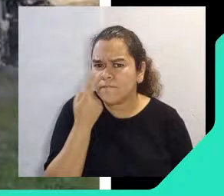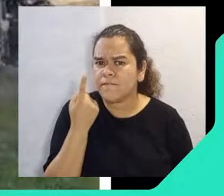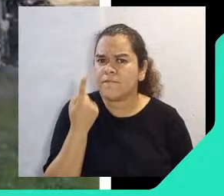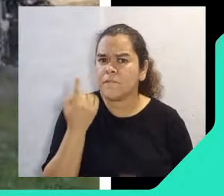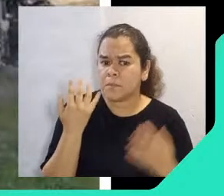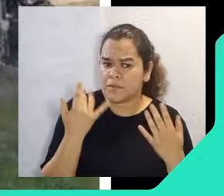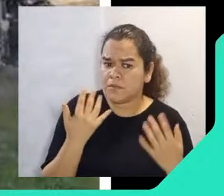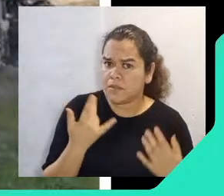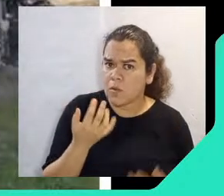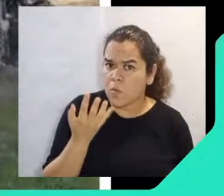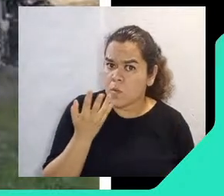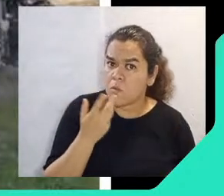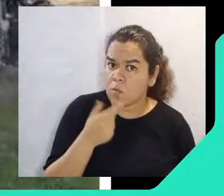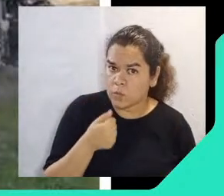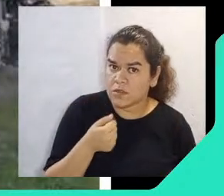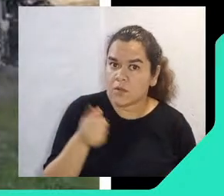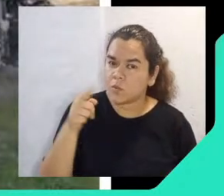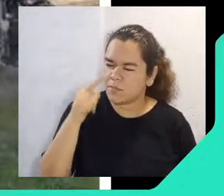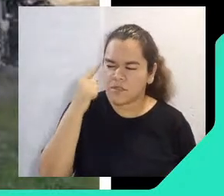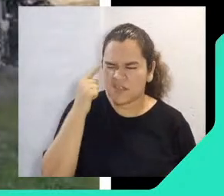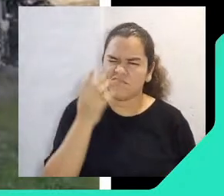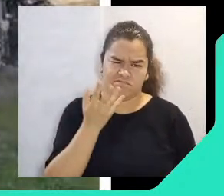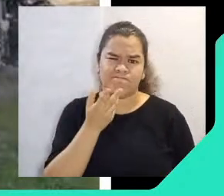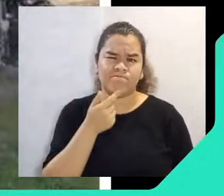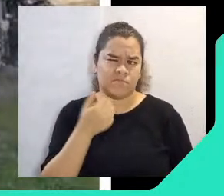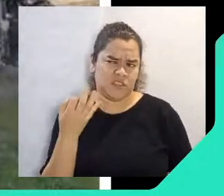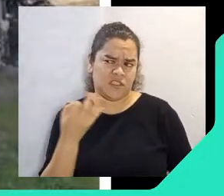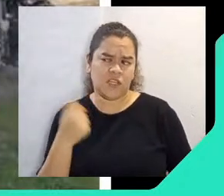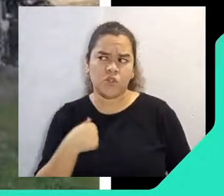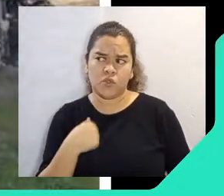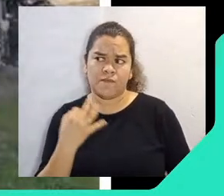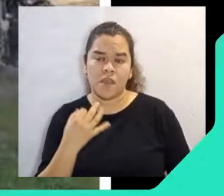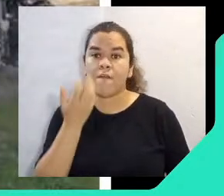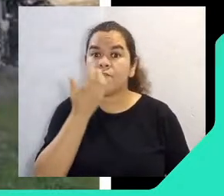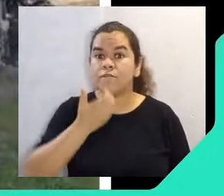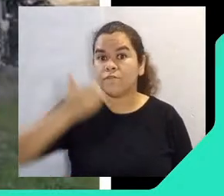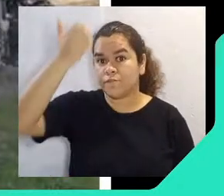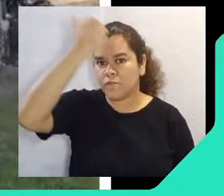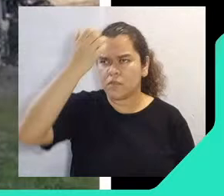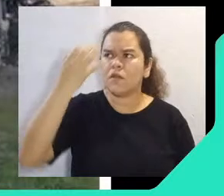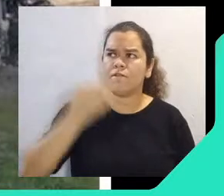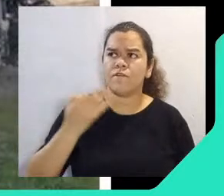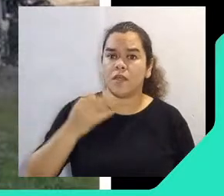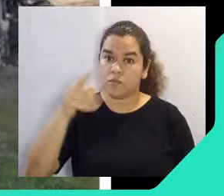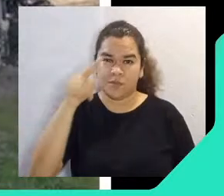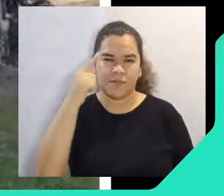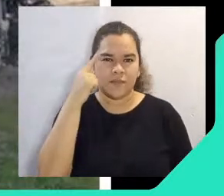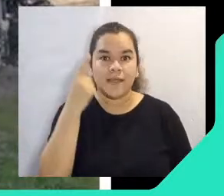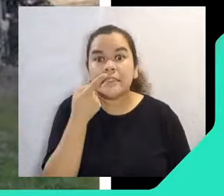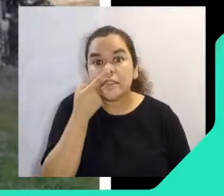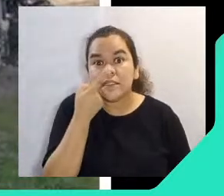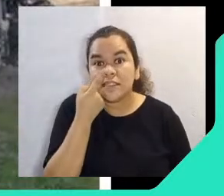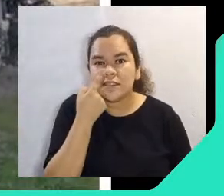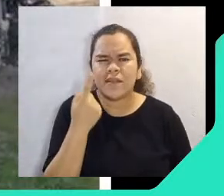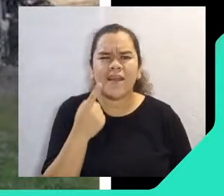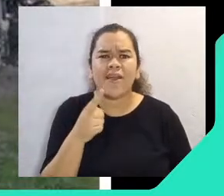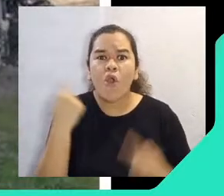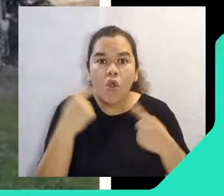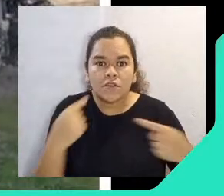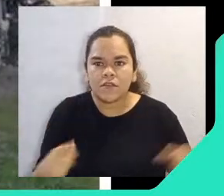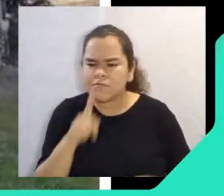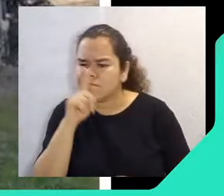matemáticas, si creen que son buenos en matemática y física, si son curiosos, si se les